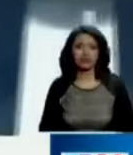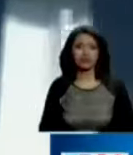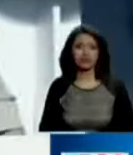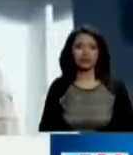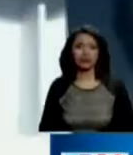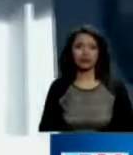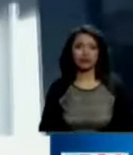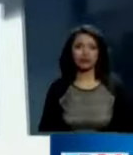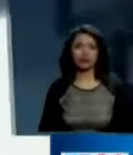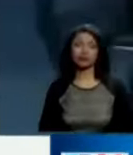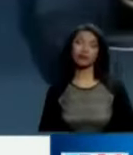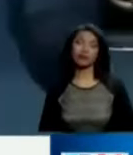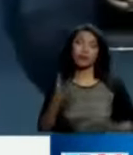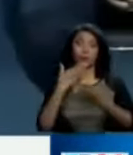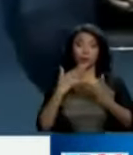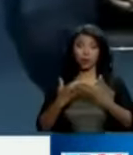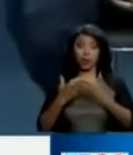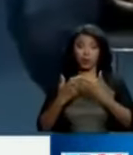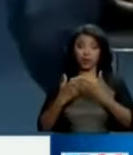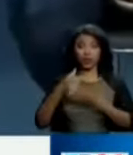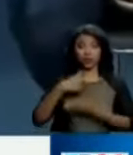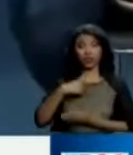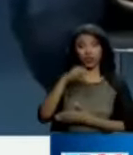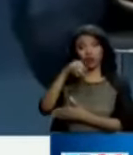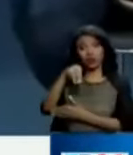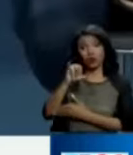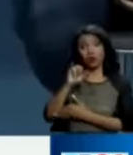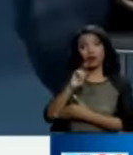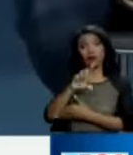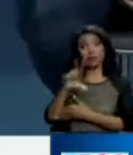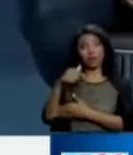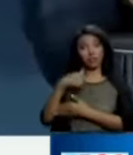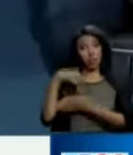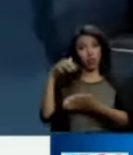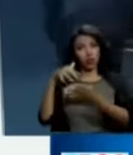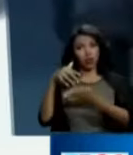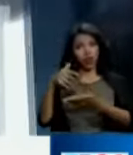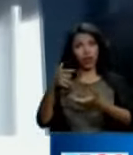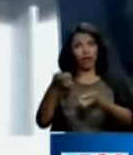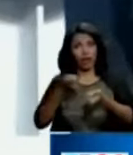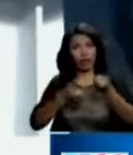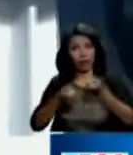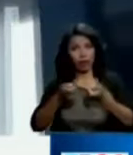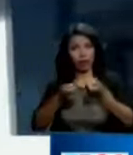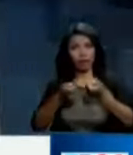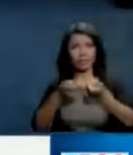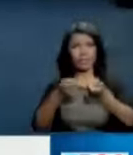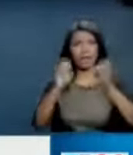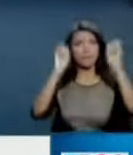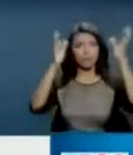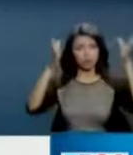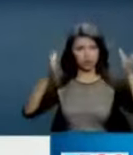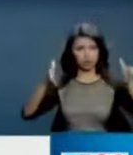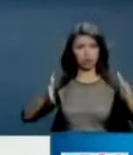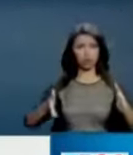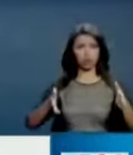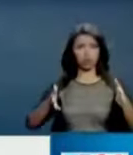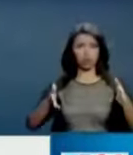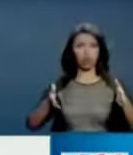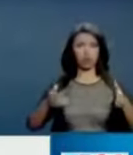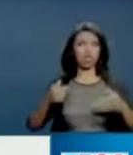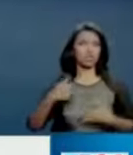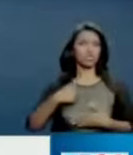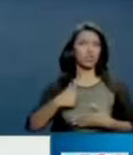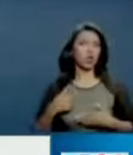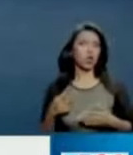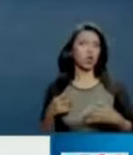años empezó a pelotear, a manipular, a meter recursos, etcétera, para tratar de evitar esta situación. Y esto ha coincidido, en